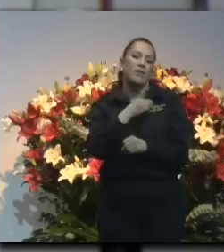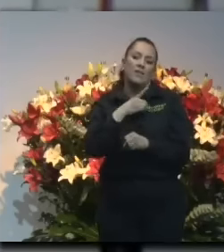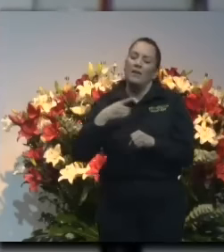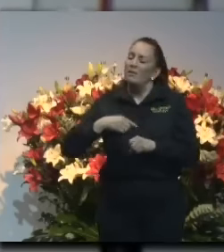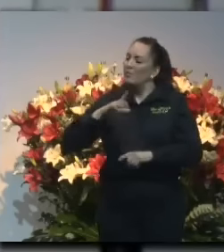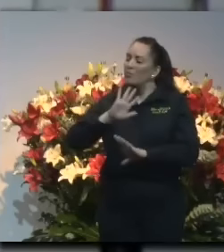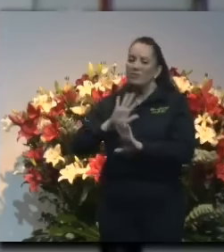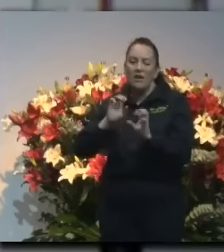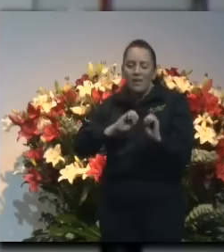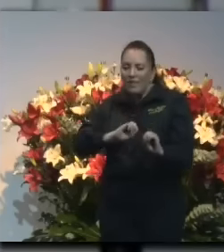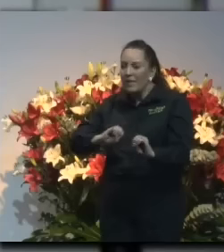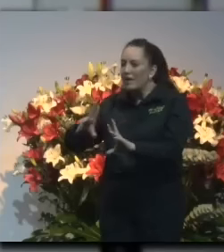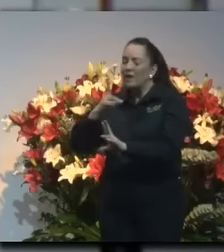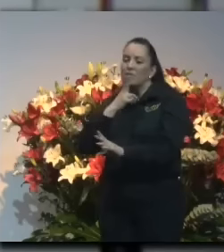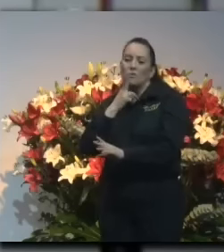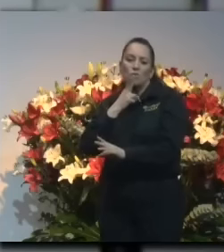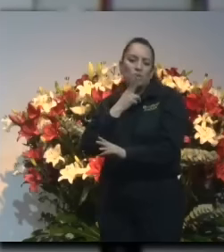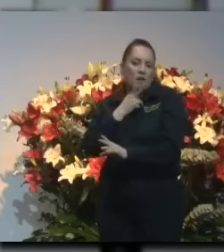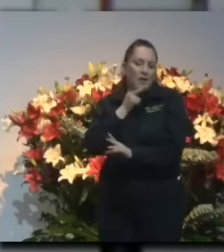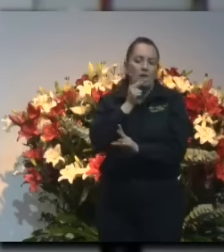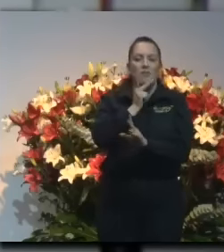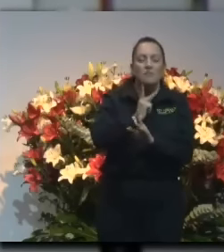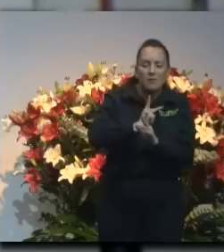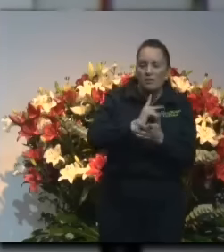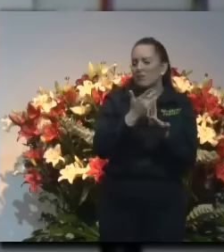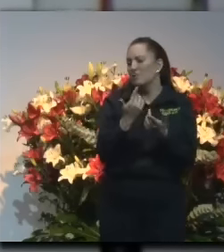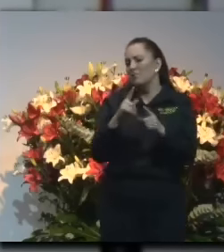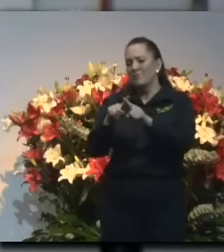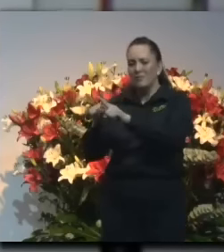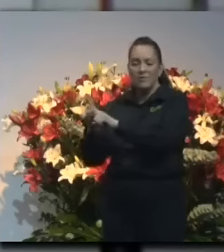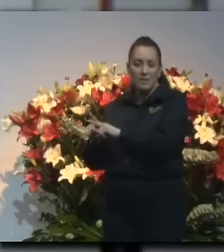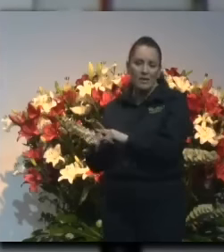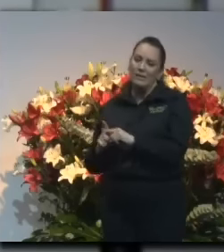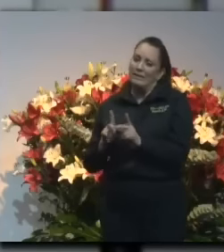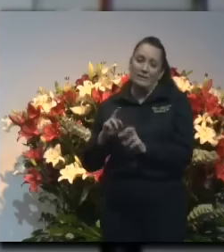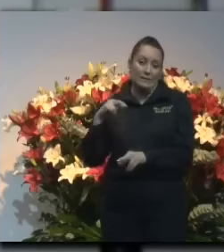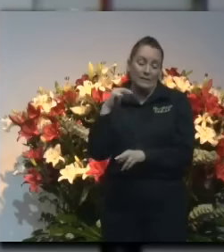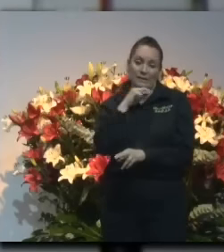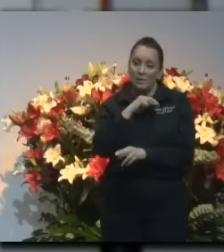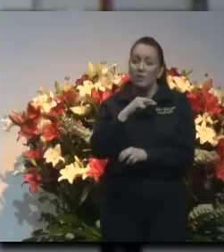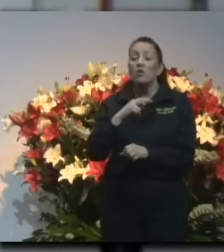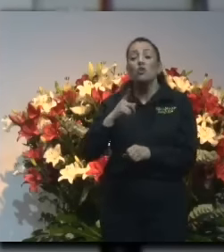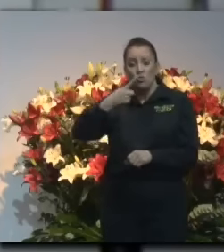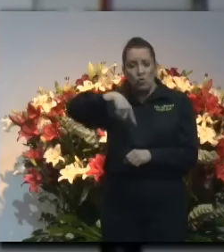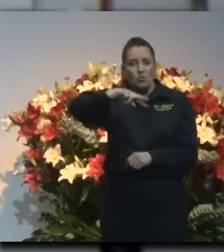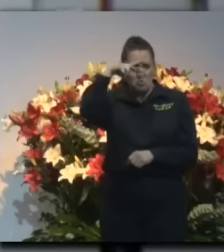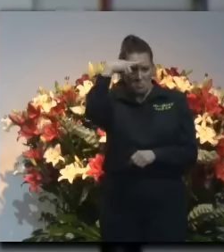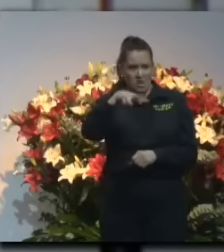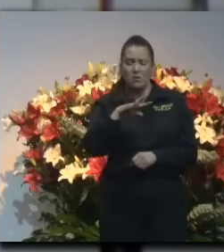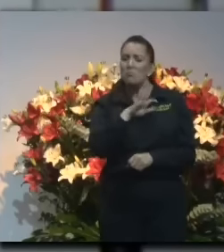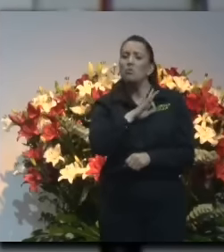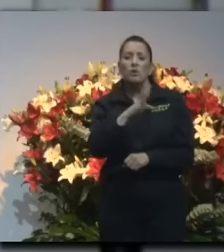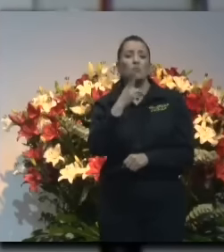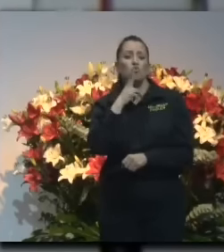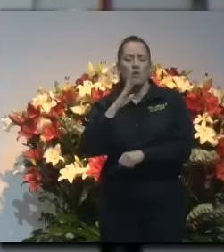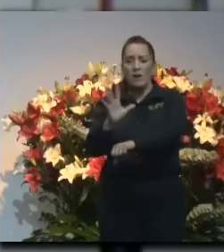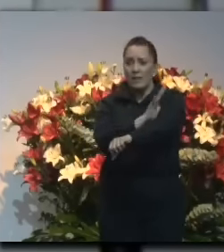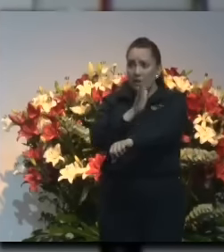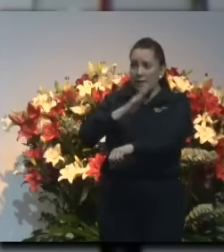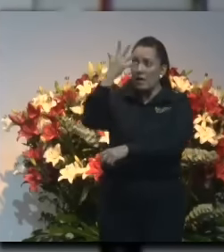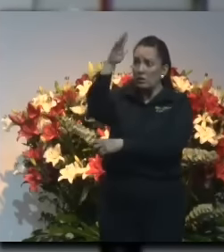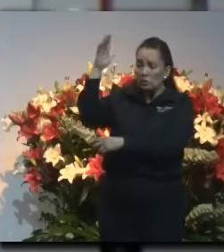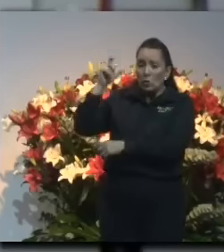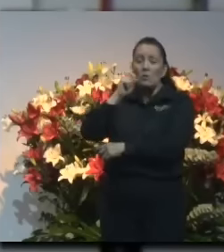combustibles fósiles lo más pronto posible. México tiene un gran potencial en materia de energía renovable, tanto solar como